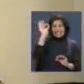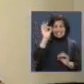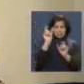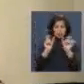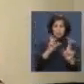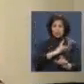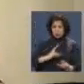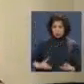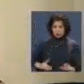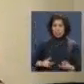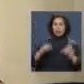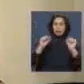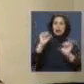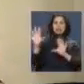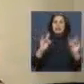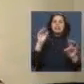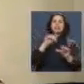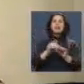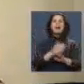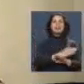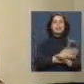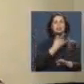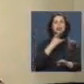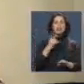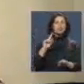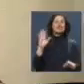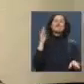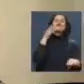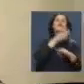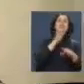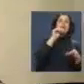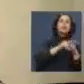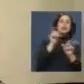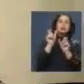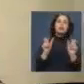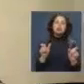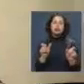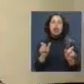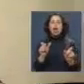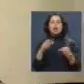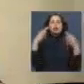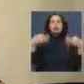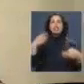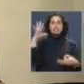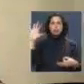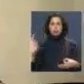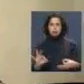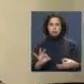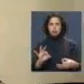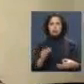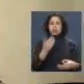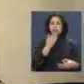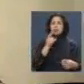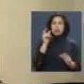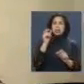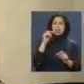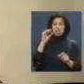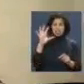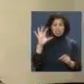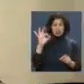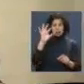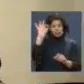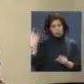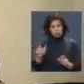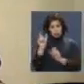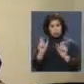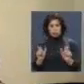seríamos electos. Porque no votó el 50%. Y ni en las elecciones presidenciales. Entonces, la pregunta que quiero